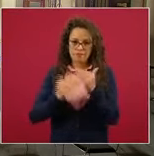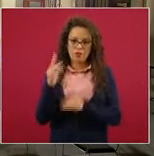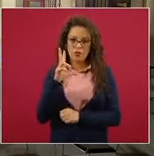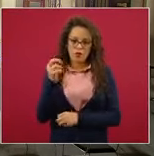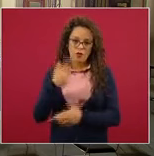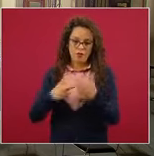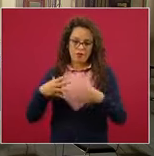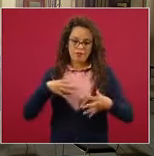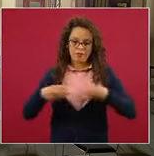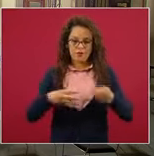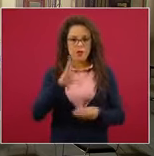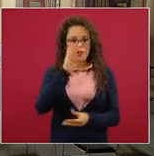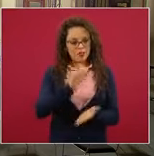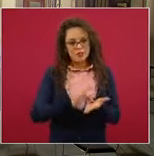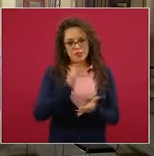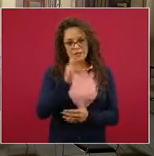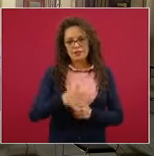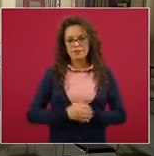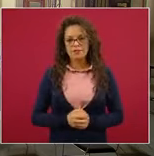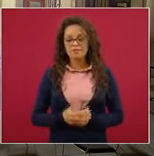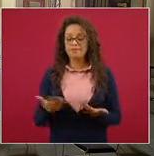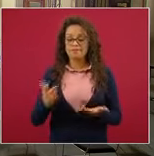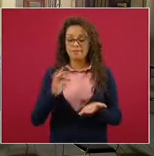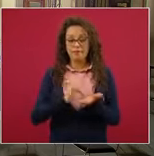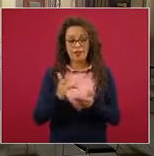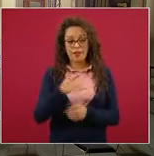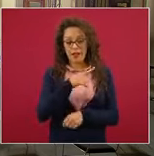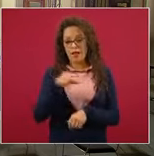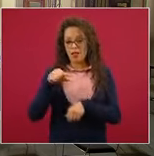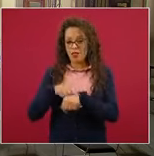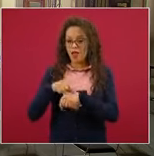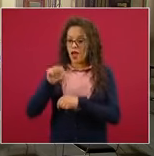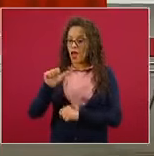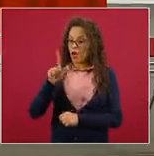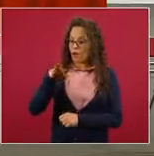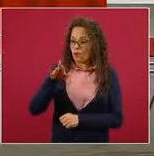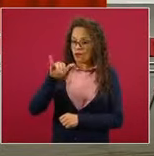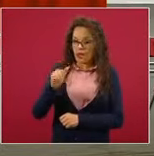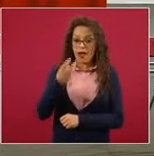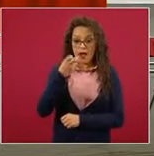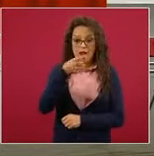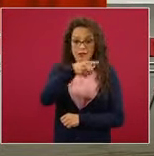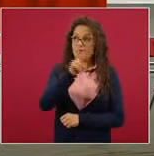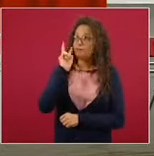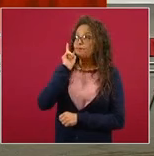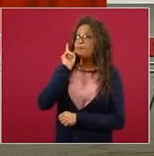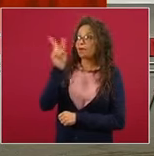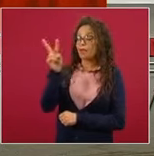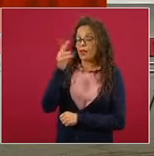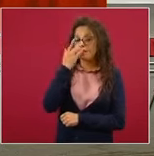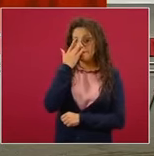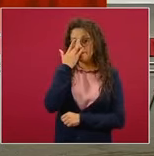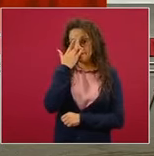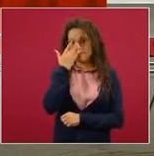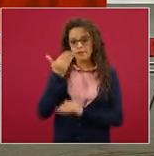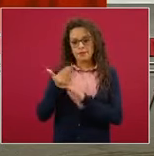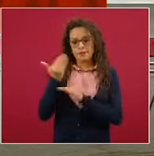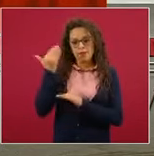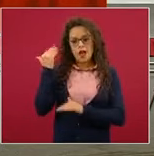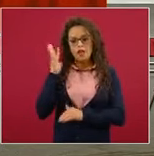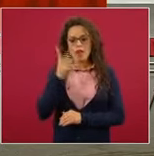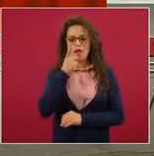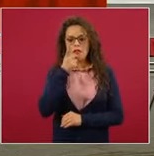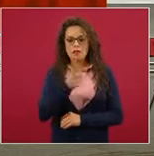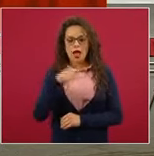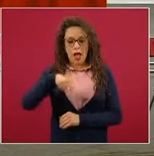Muchas gracias, doctora Lomía. Entonces, como se puede ver, y lo hemos comentado en otras ocasiones, en